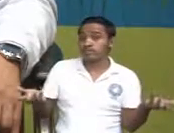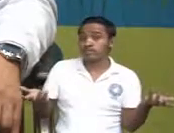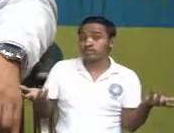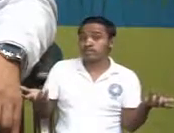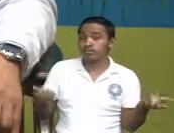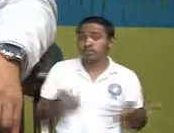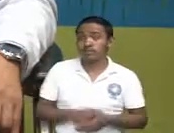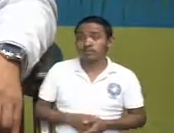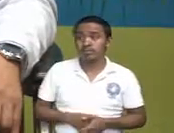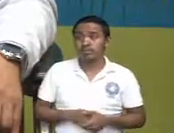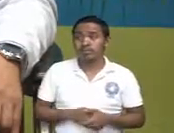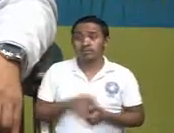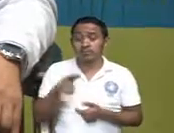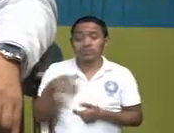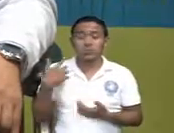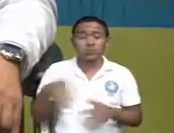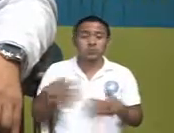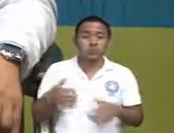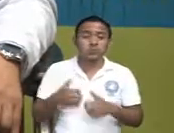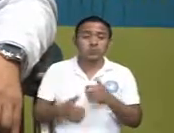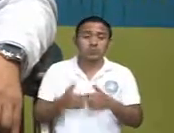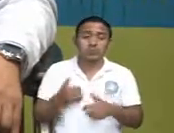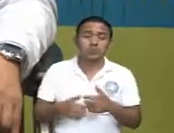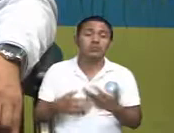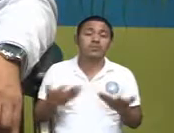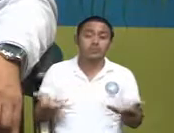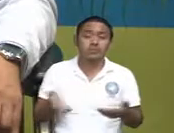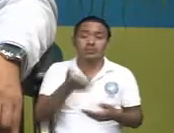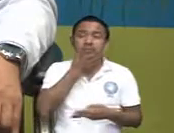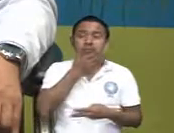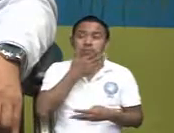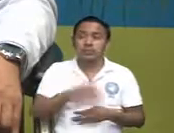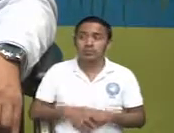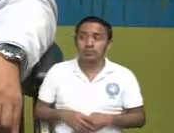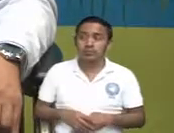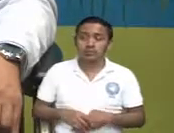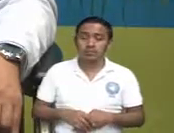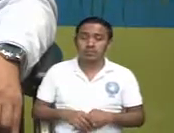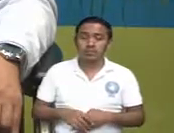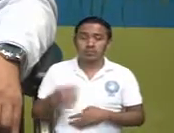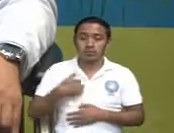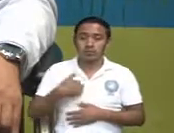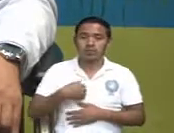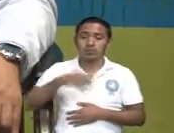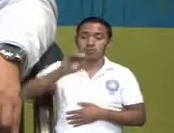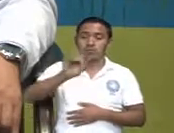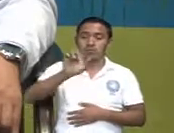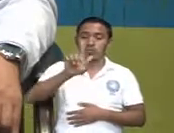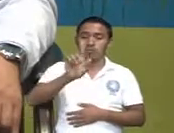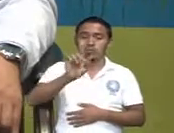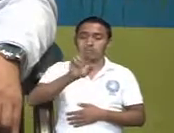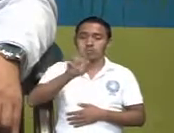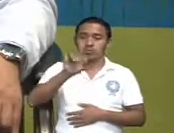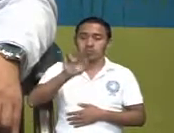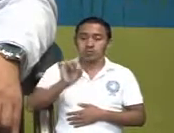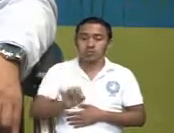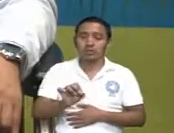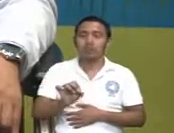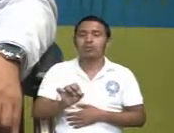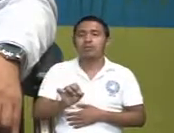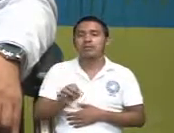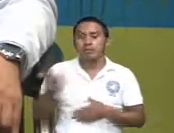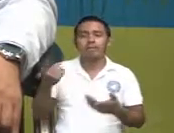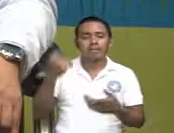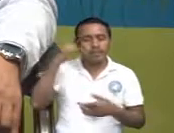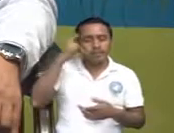entonces eso es un riesgo es decir para mí ellos yo como otorrino yo sugiero de que debería de